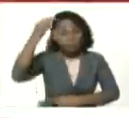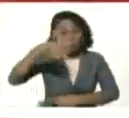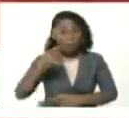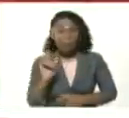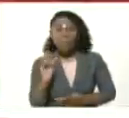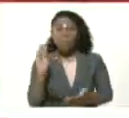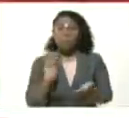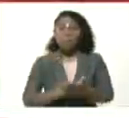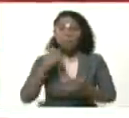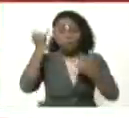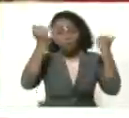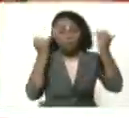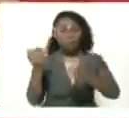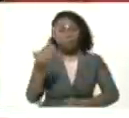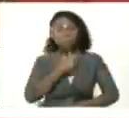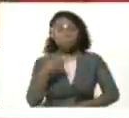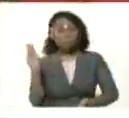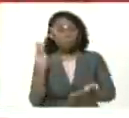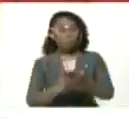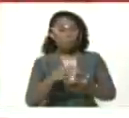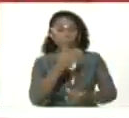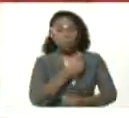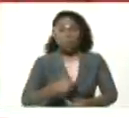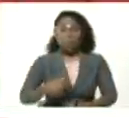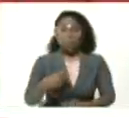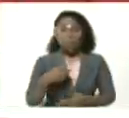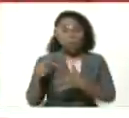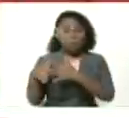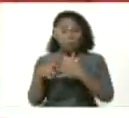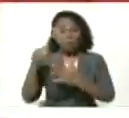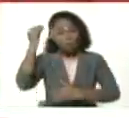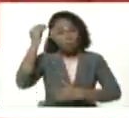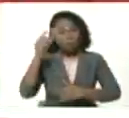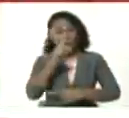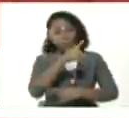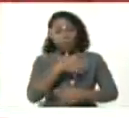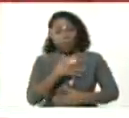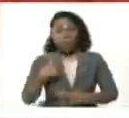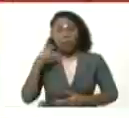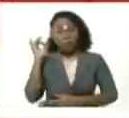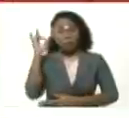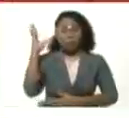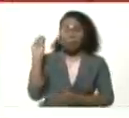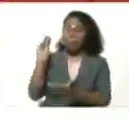poner presidente. Bueno, Estados Unidos creyó que podía poner un presidente, un mamarracho aquí.